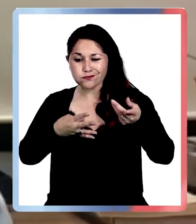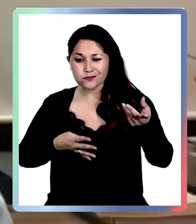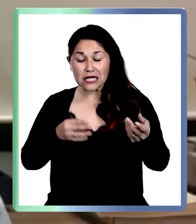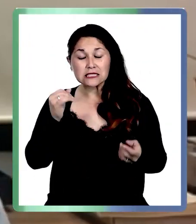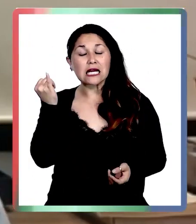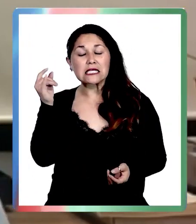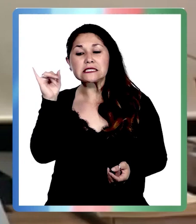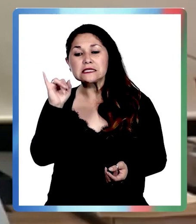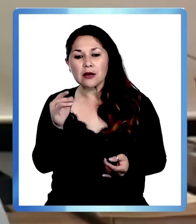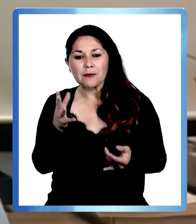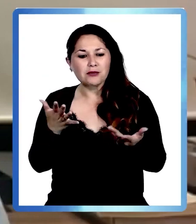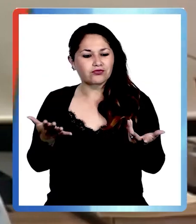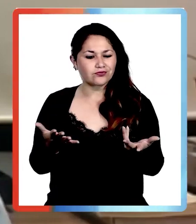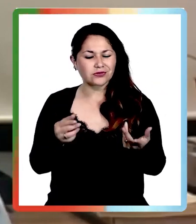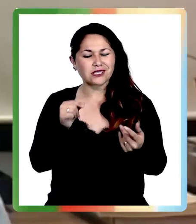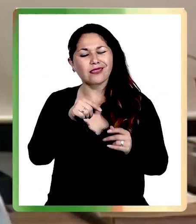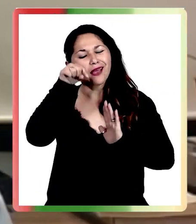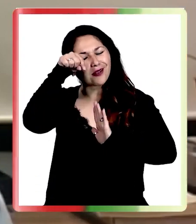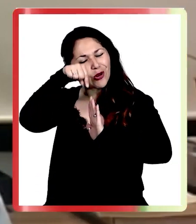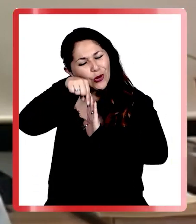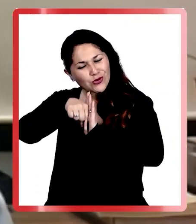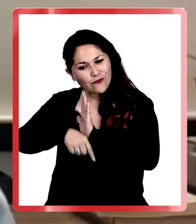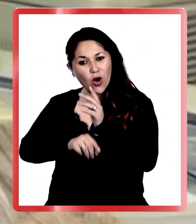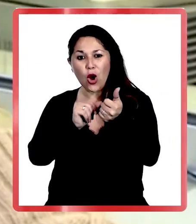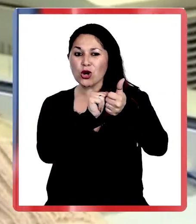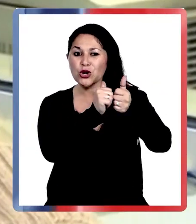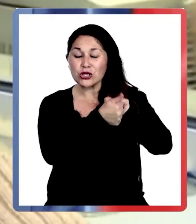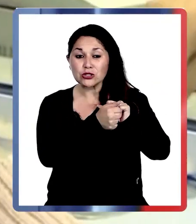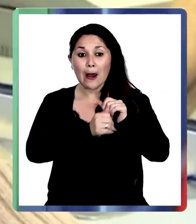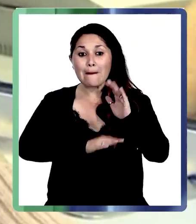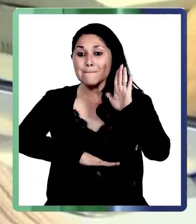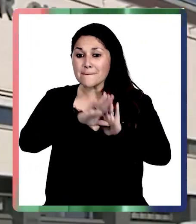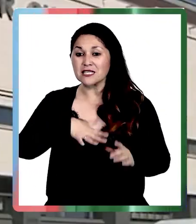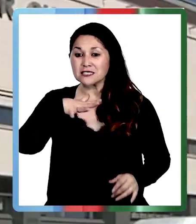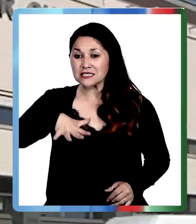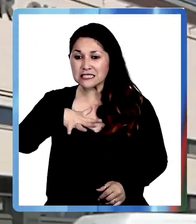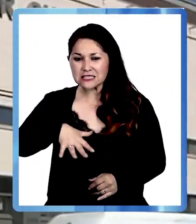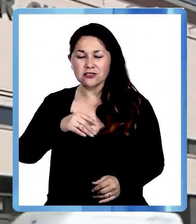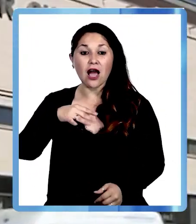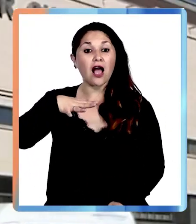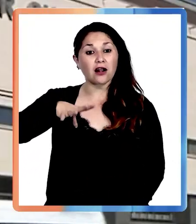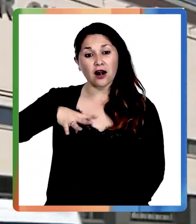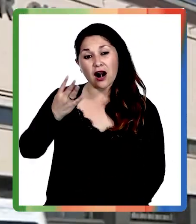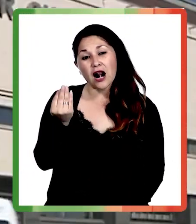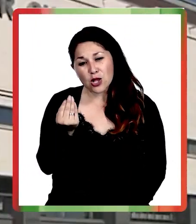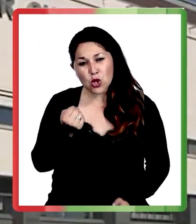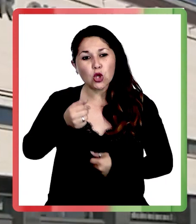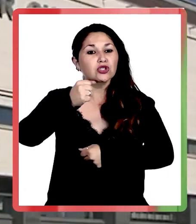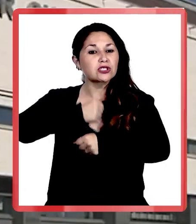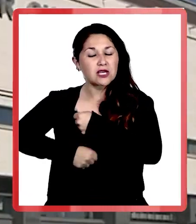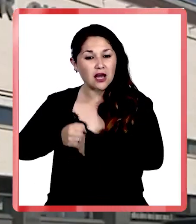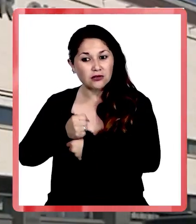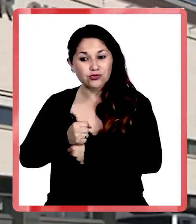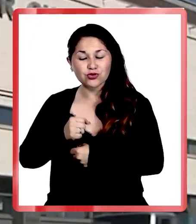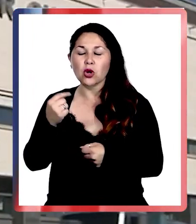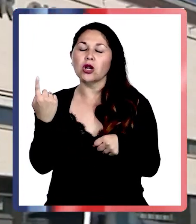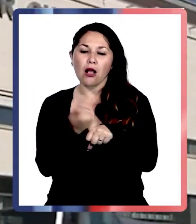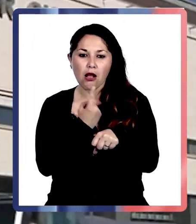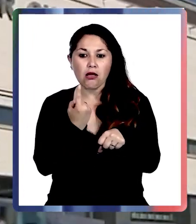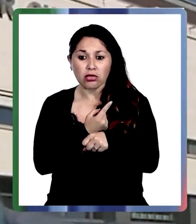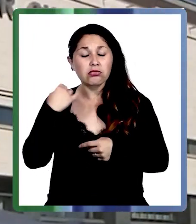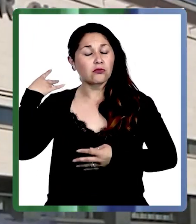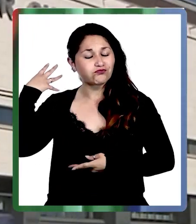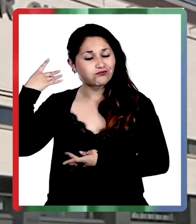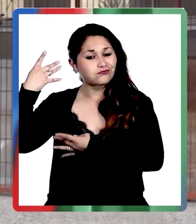Chile requiere una reforma profunda y hace más de 15 años, entre 14 y 15 años que se está hablando de la